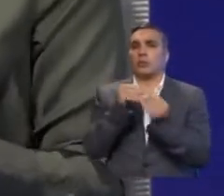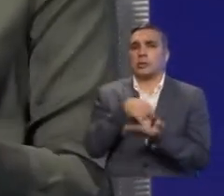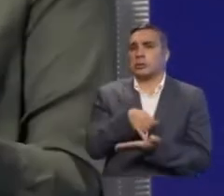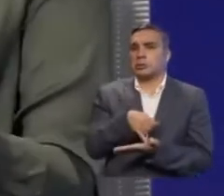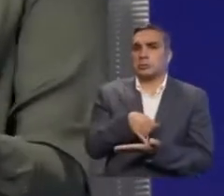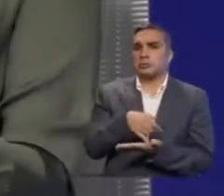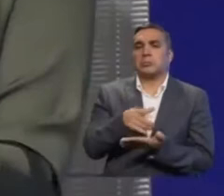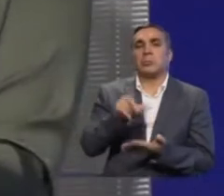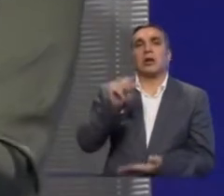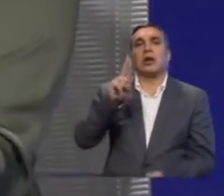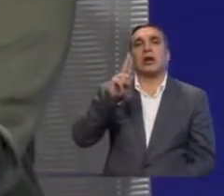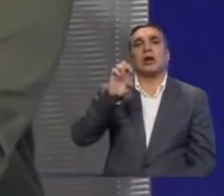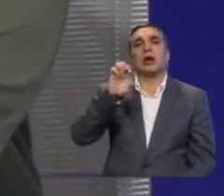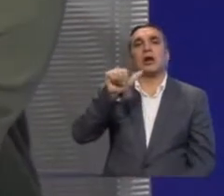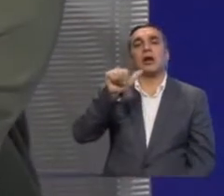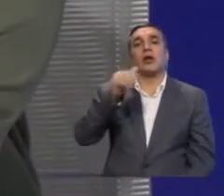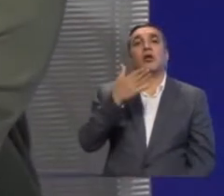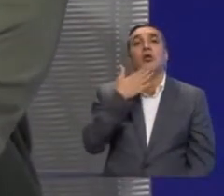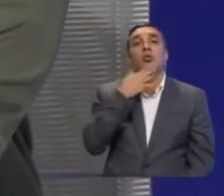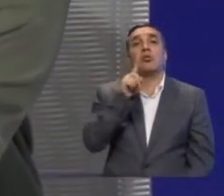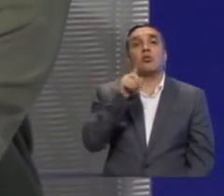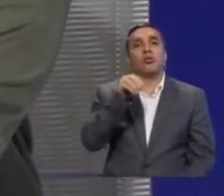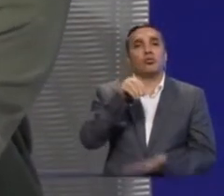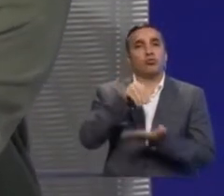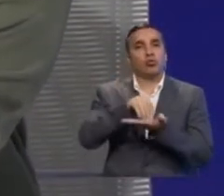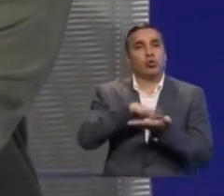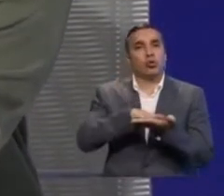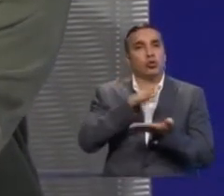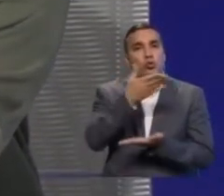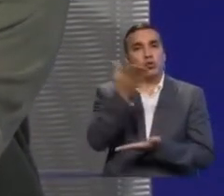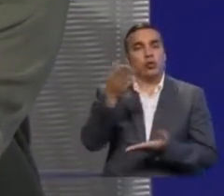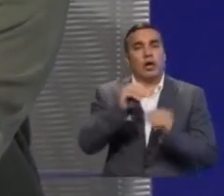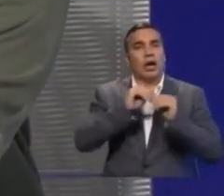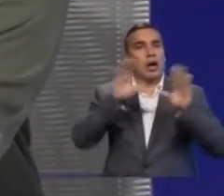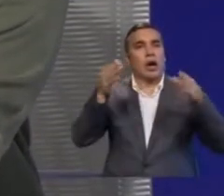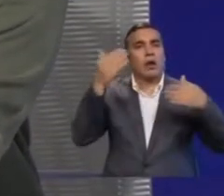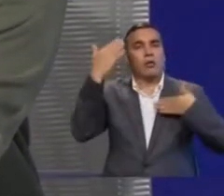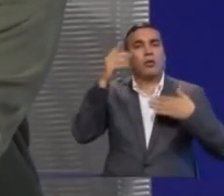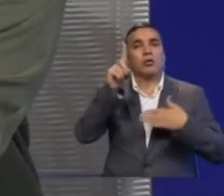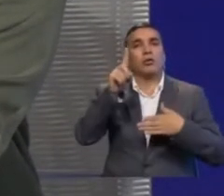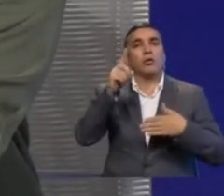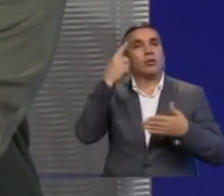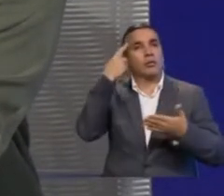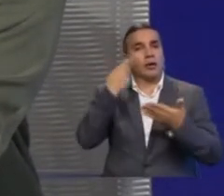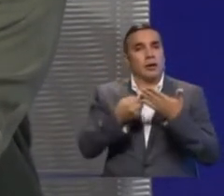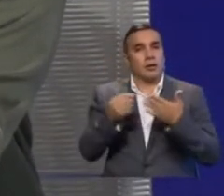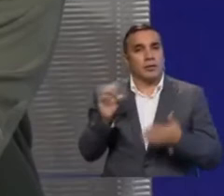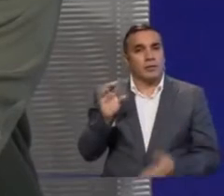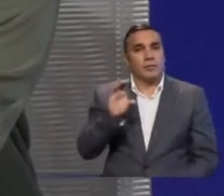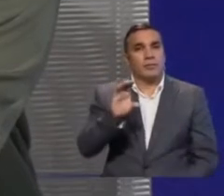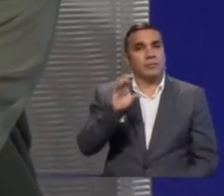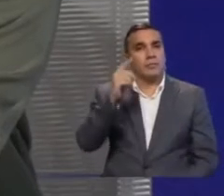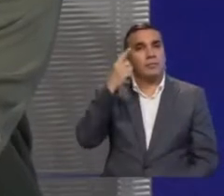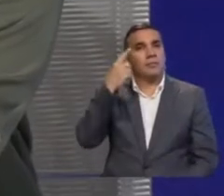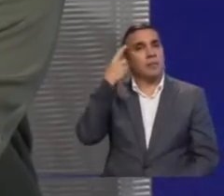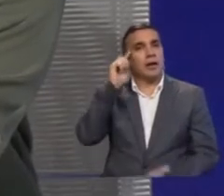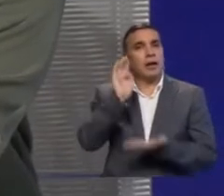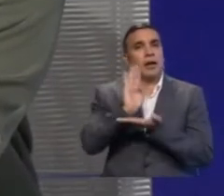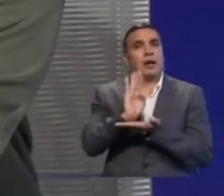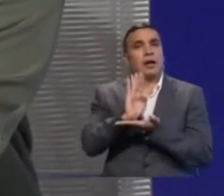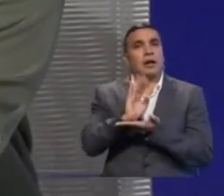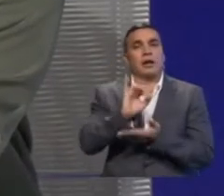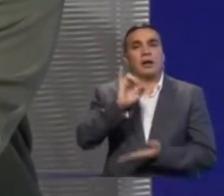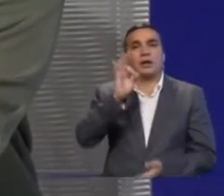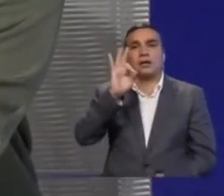Larrea, ¿cómo articulará usted una clara política de sustentabilidad para el IES, el